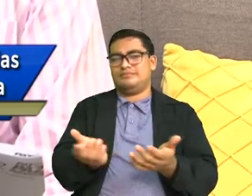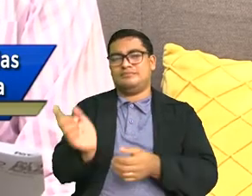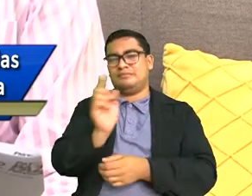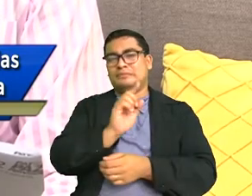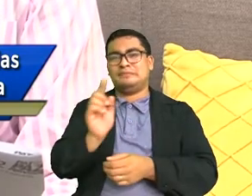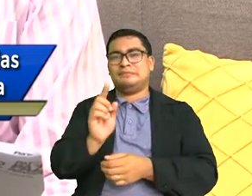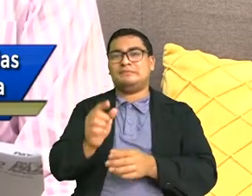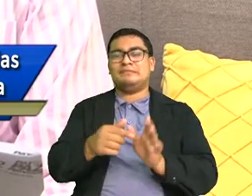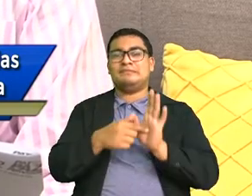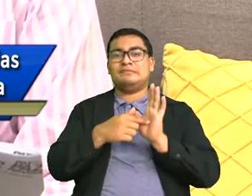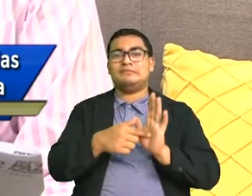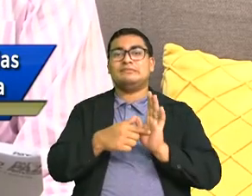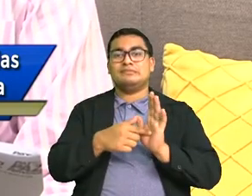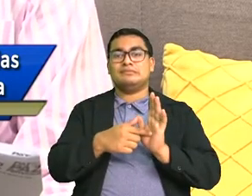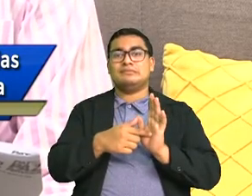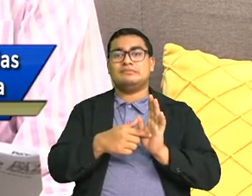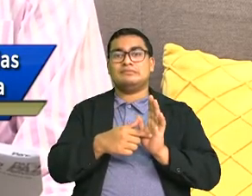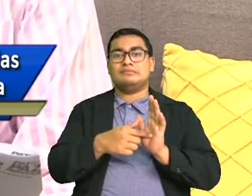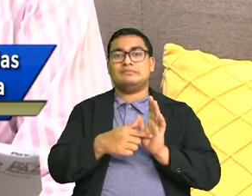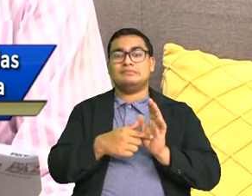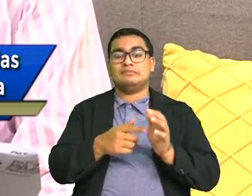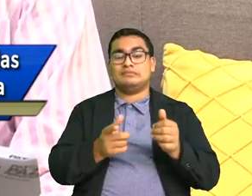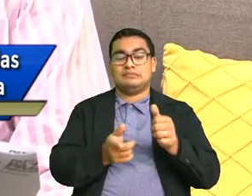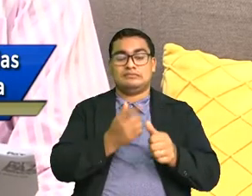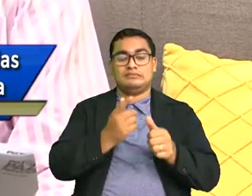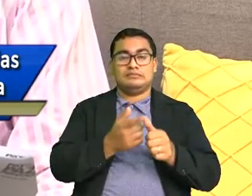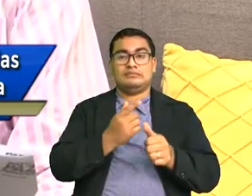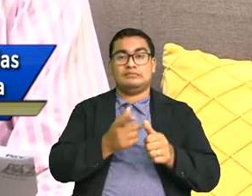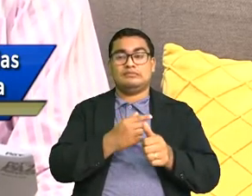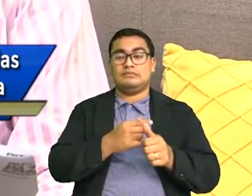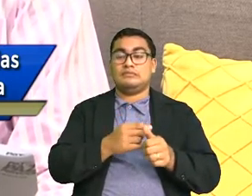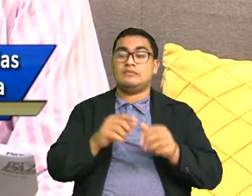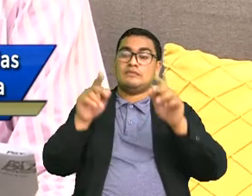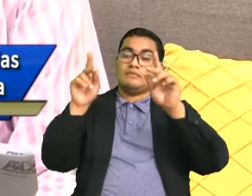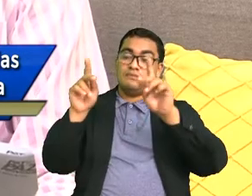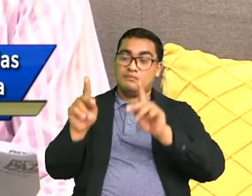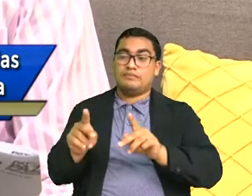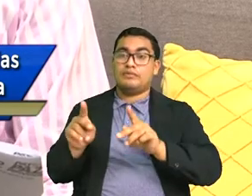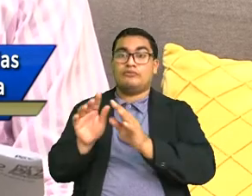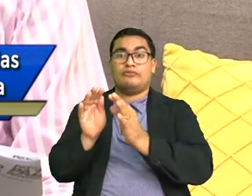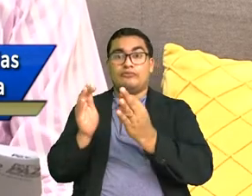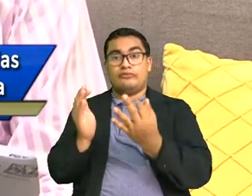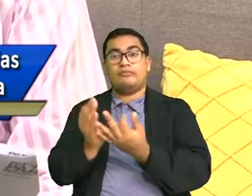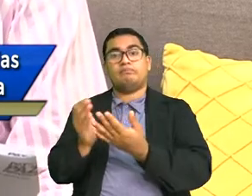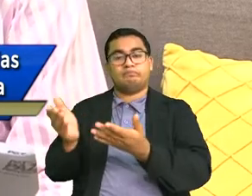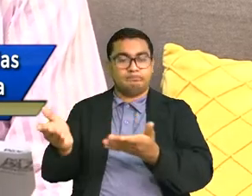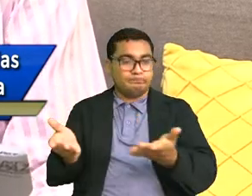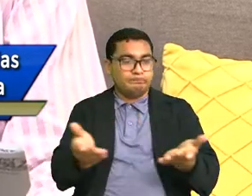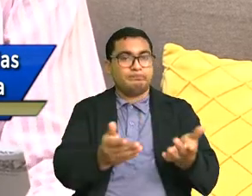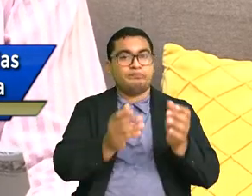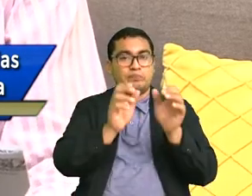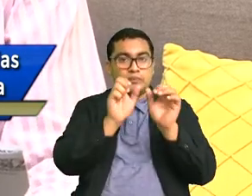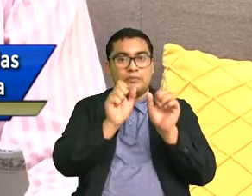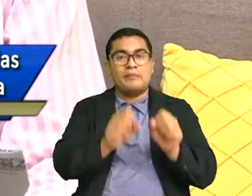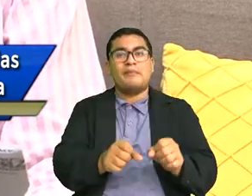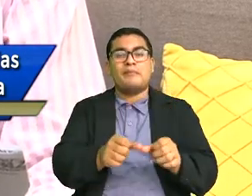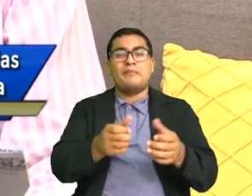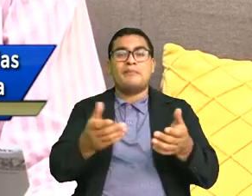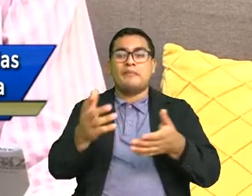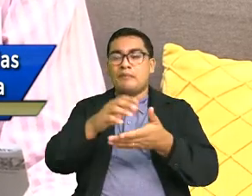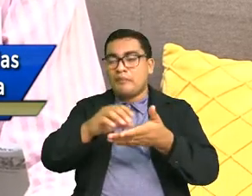dándole el debido lugar al productor de la familia que logré en ellos con nuestro acompañamiento